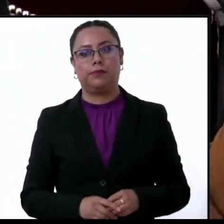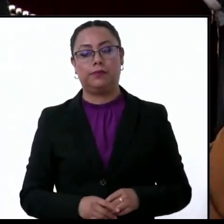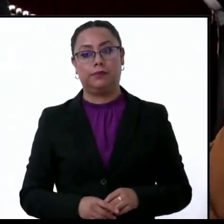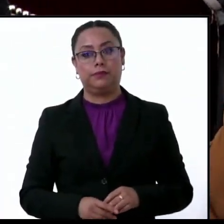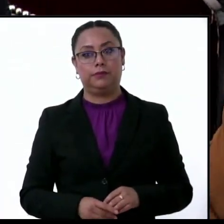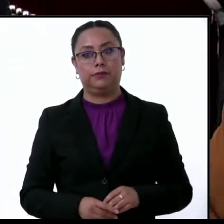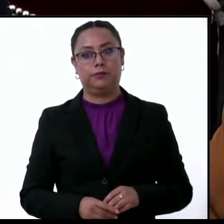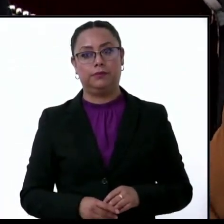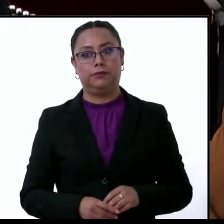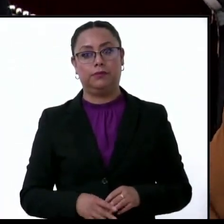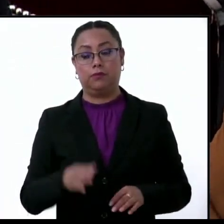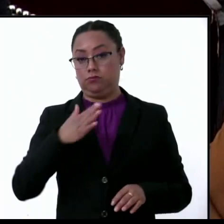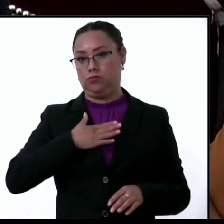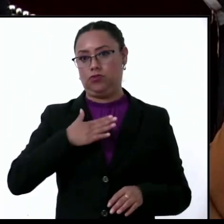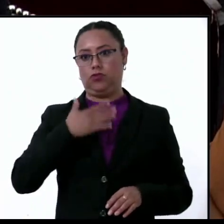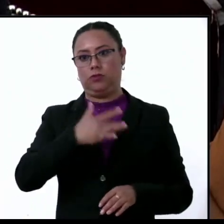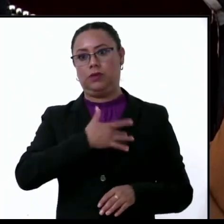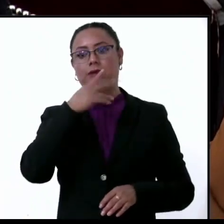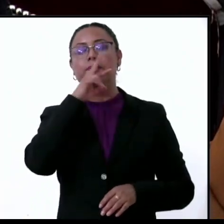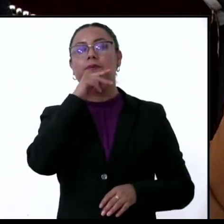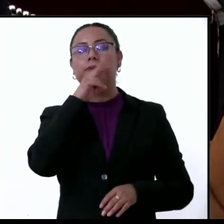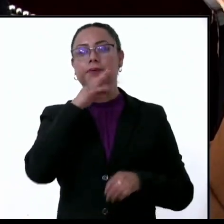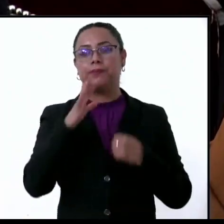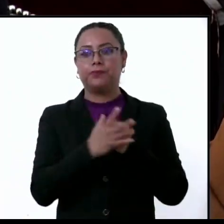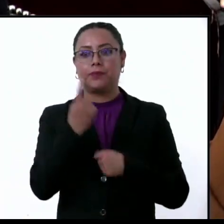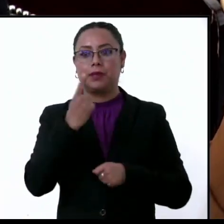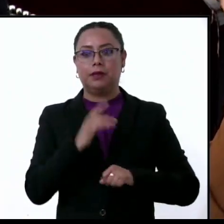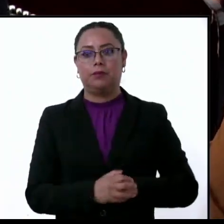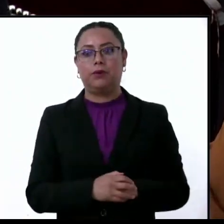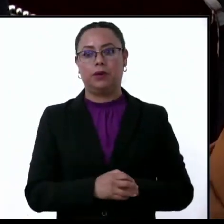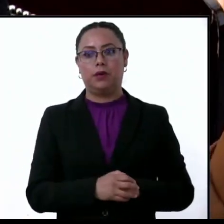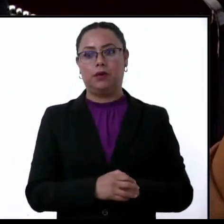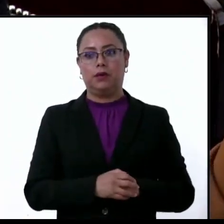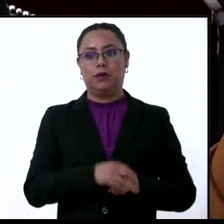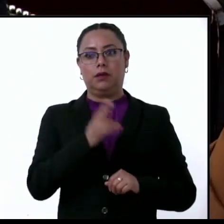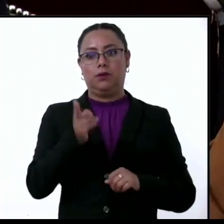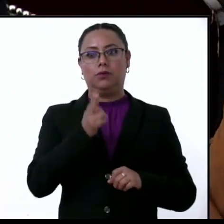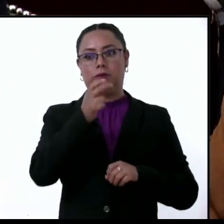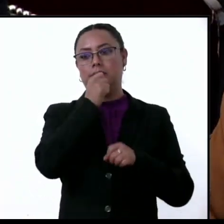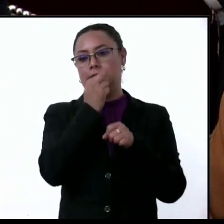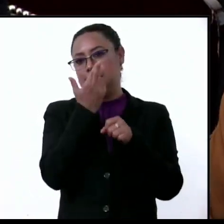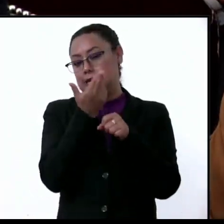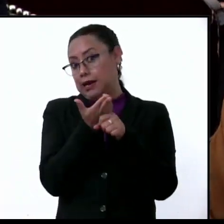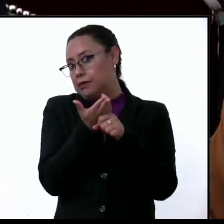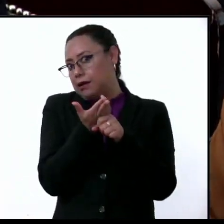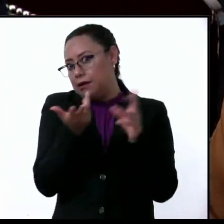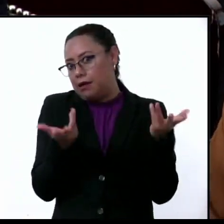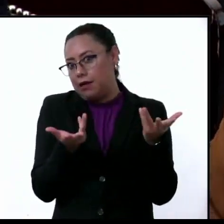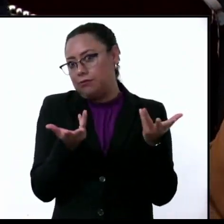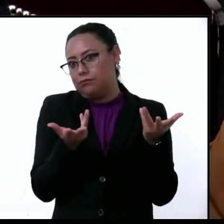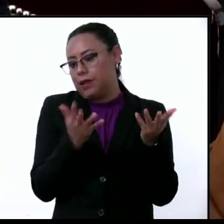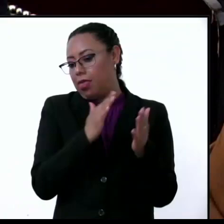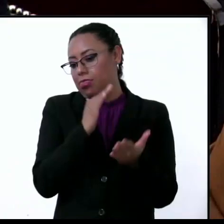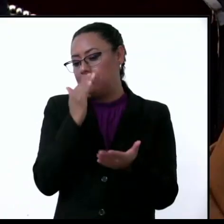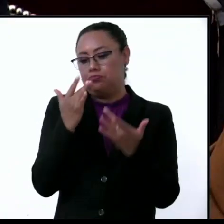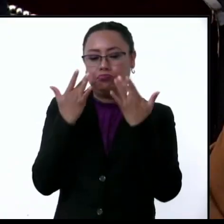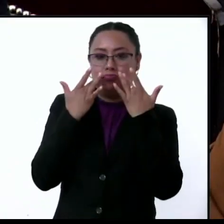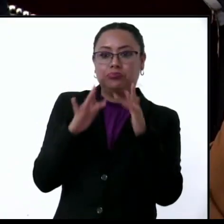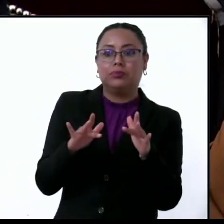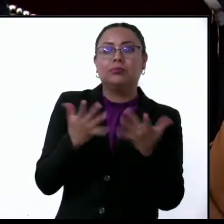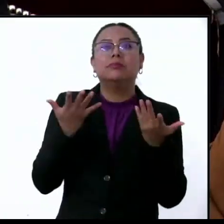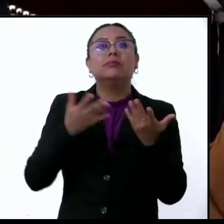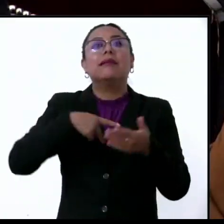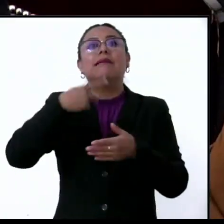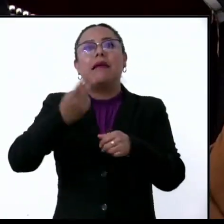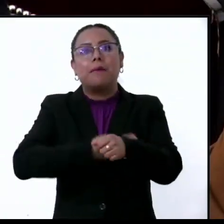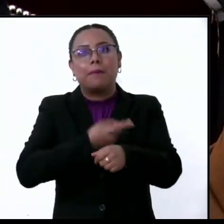Y estoy preocupada, porque si usted deja esta secretaría, ¿qué va a pasar con ella? Ya no queremos menos. Creo que algo que